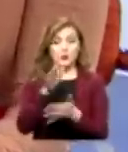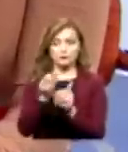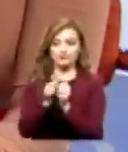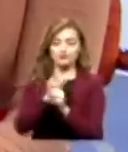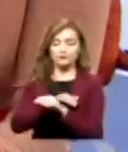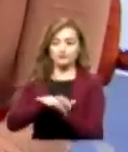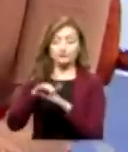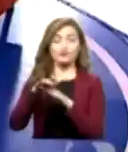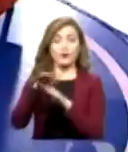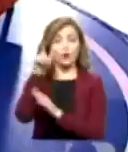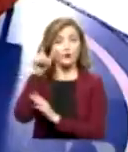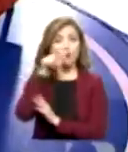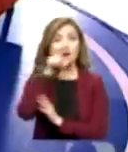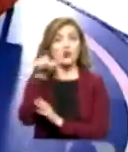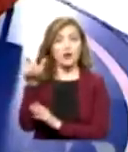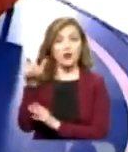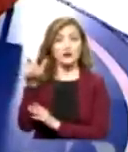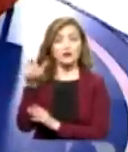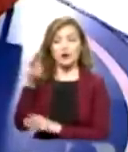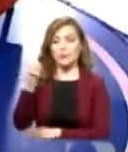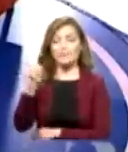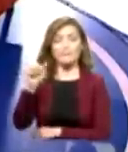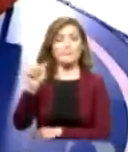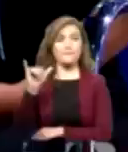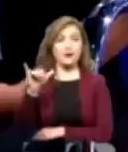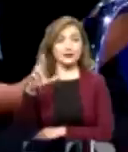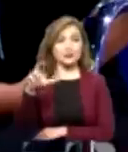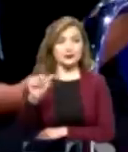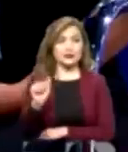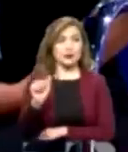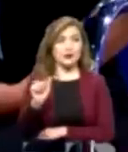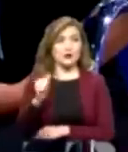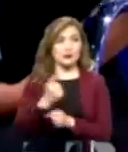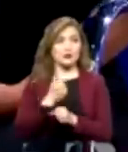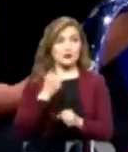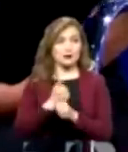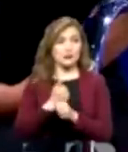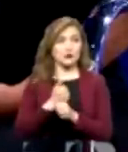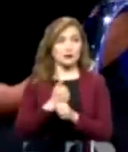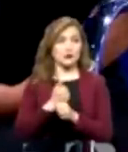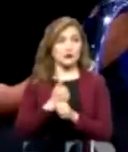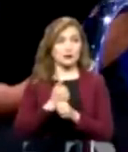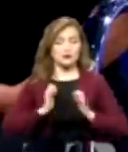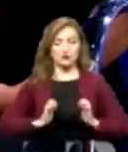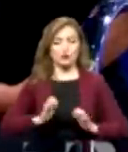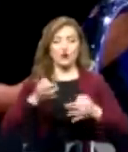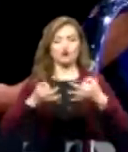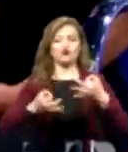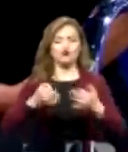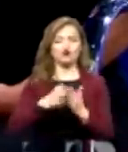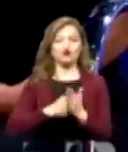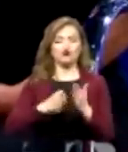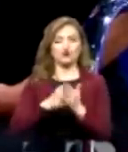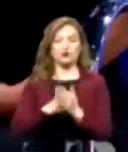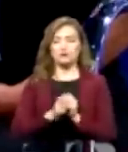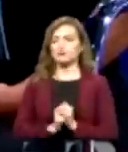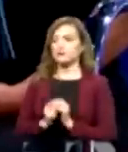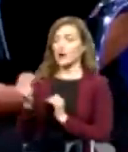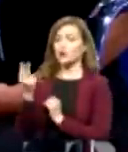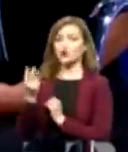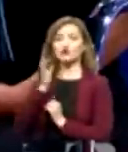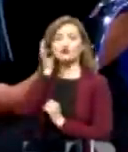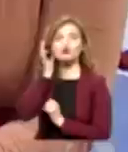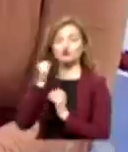género Mayra Soria, Mayra que ha trabajado mucho en pro de encontrar también justicia por estos casos. Yo quiero agradecerles a ustedes dos